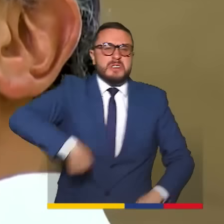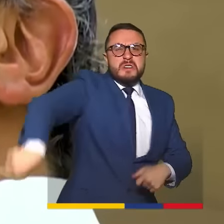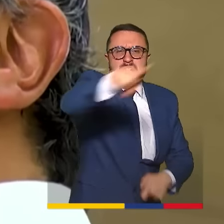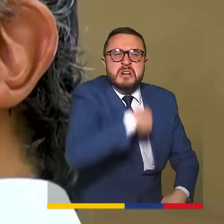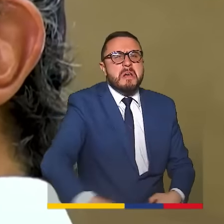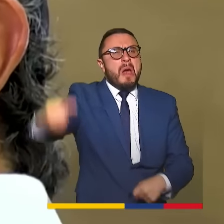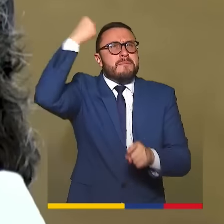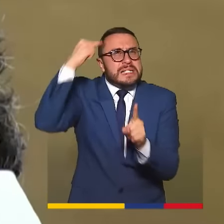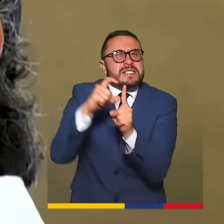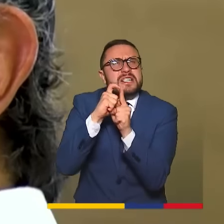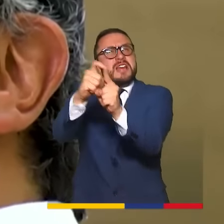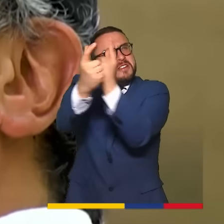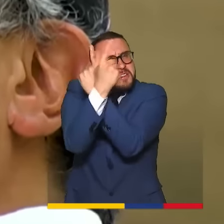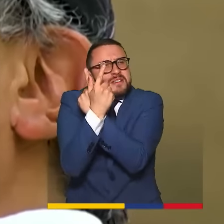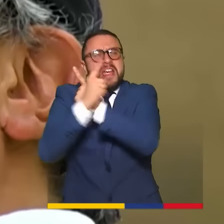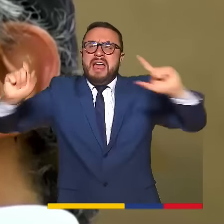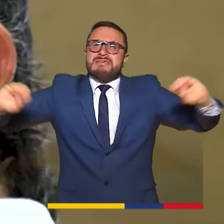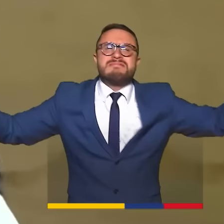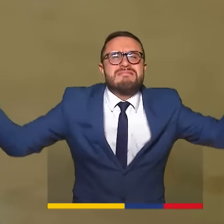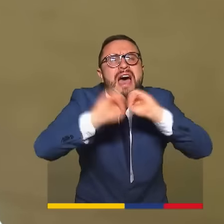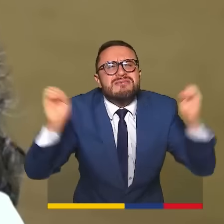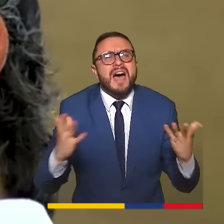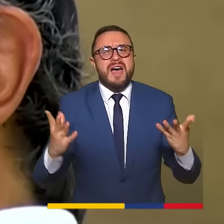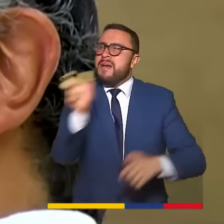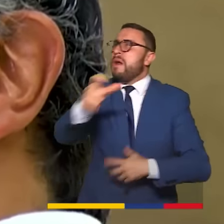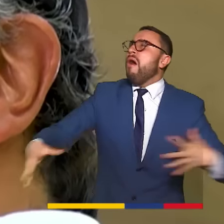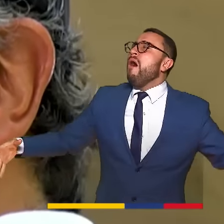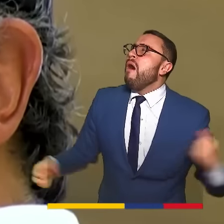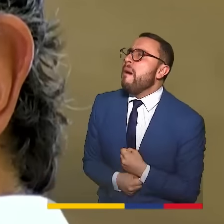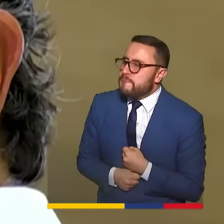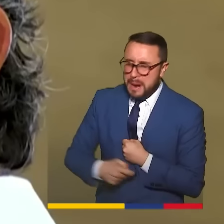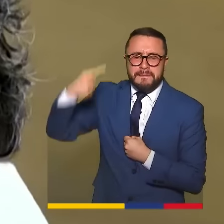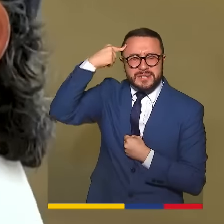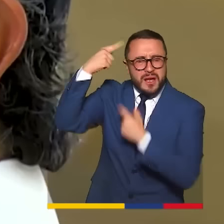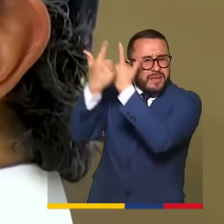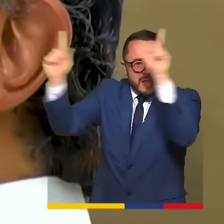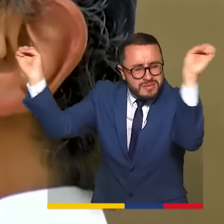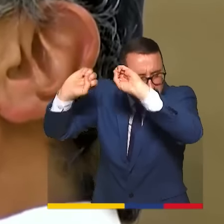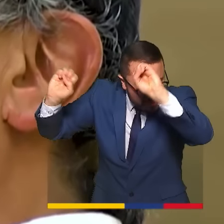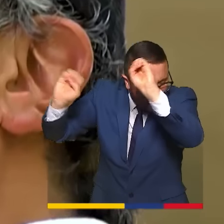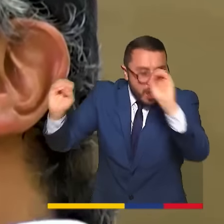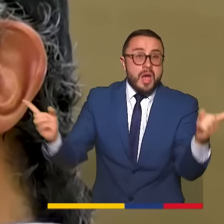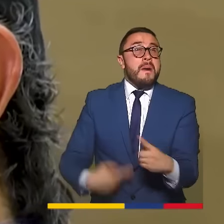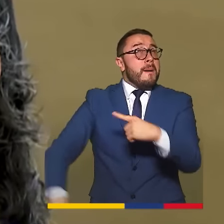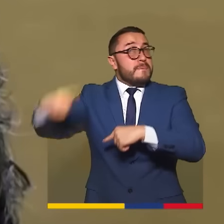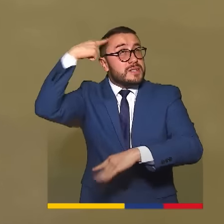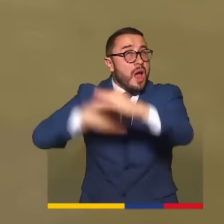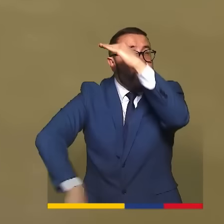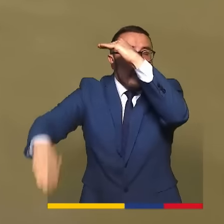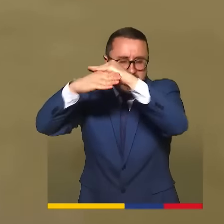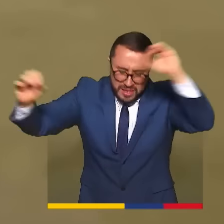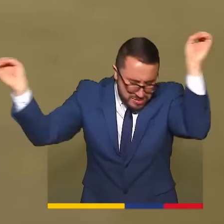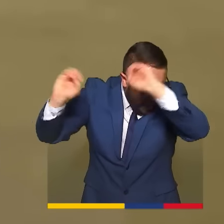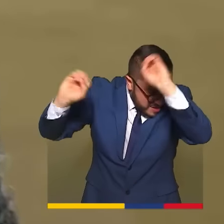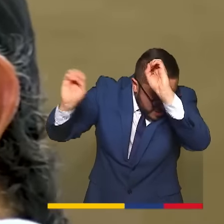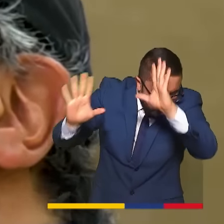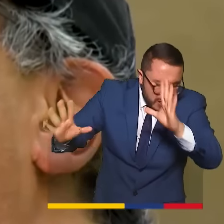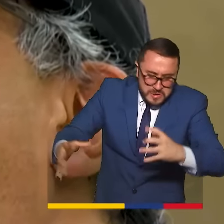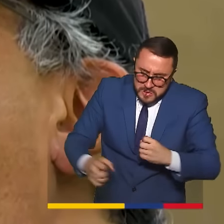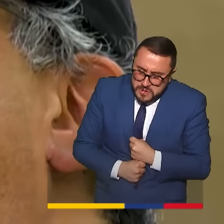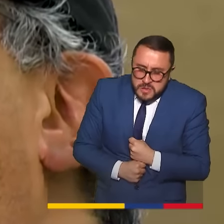pensar en la palabra libertad mientras se tiene hambre, a no pensar en la palabra igualdad mientras no hay